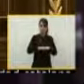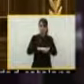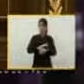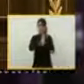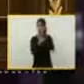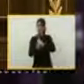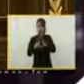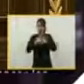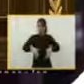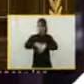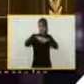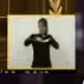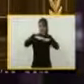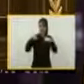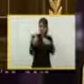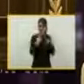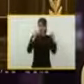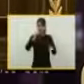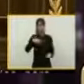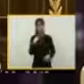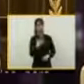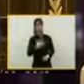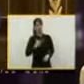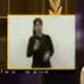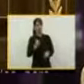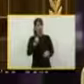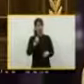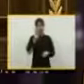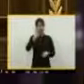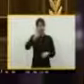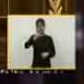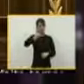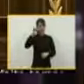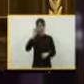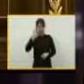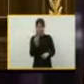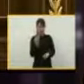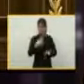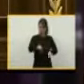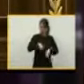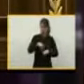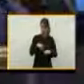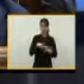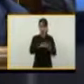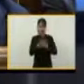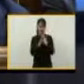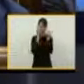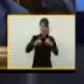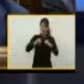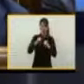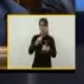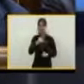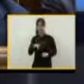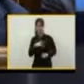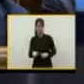cousa. Rajoy non se presenta e tampouco recoñece o Parlamento. Porque en este momento se están presentando iniciativas parlamentarias que o